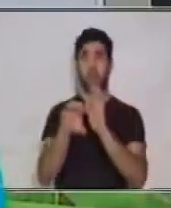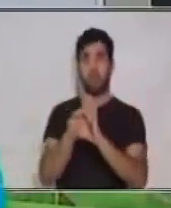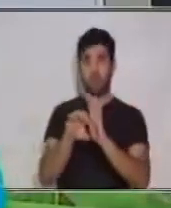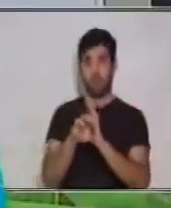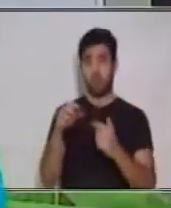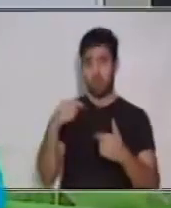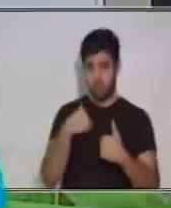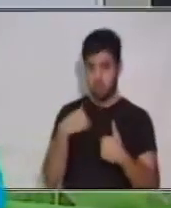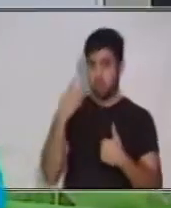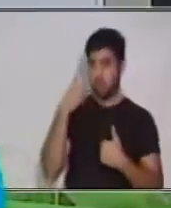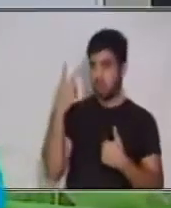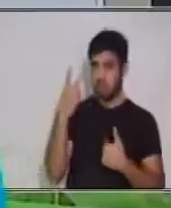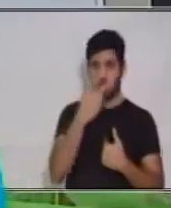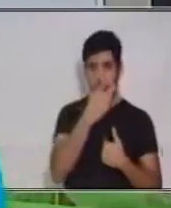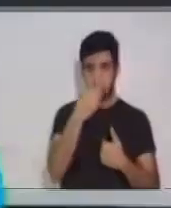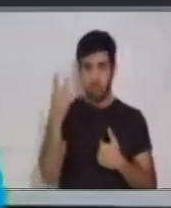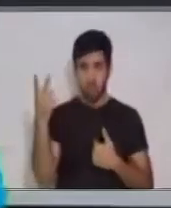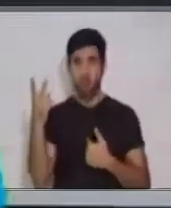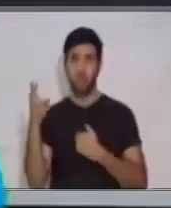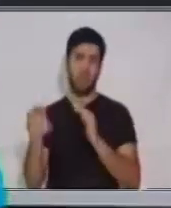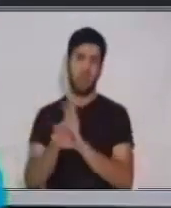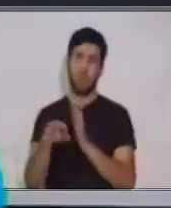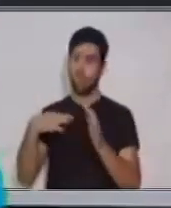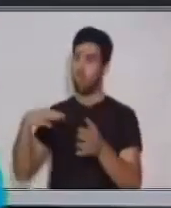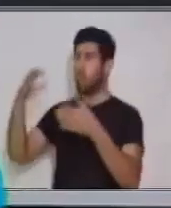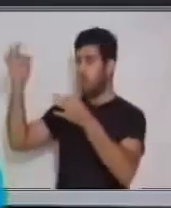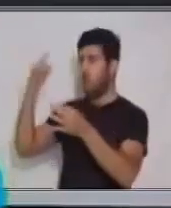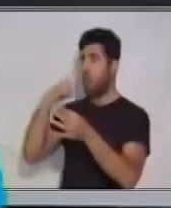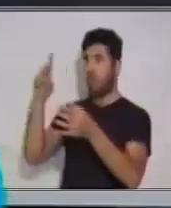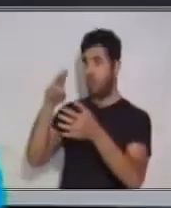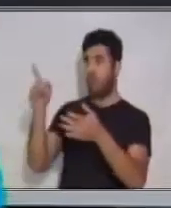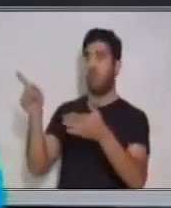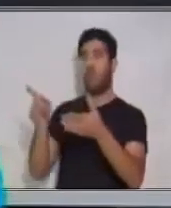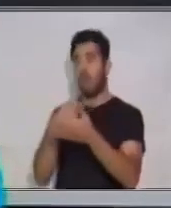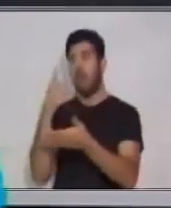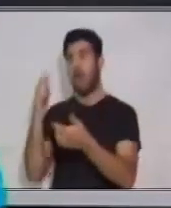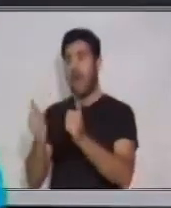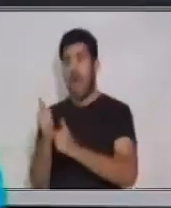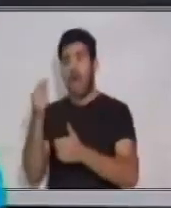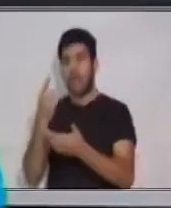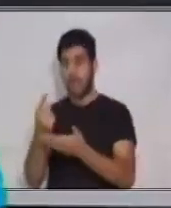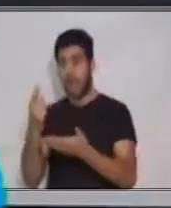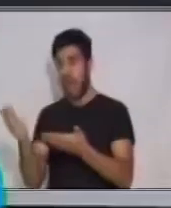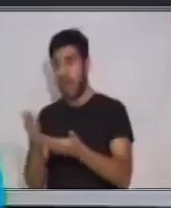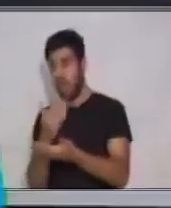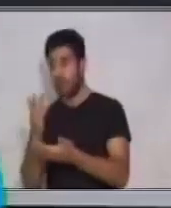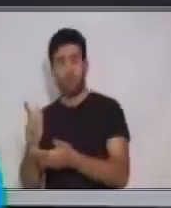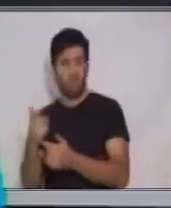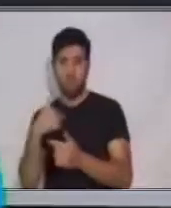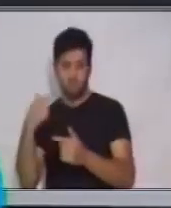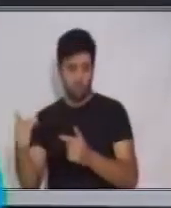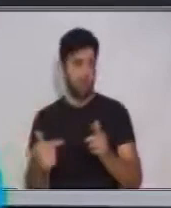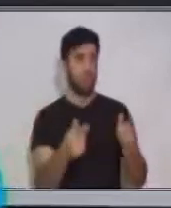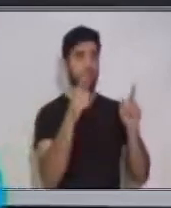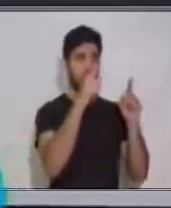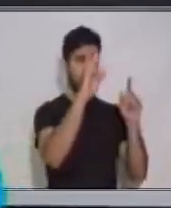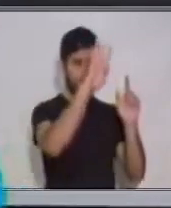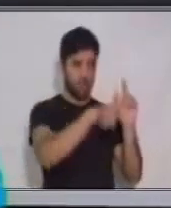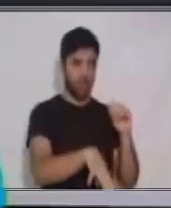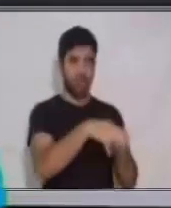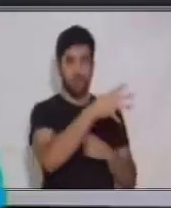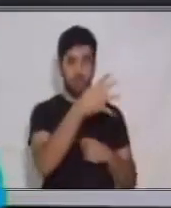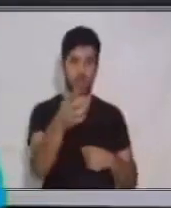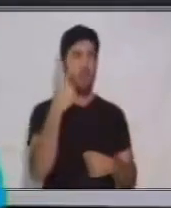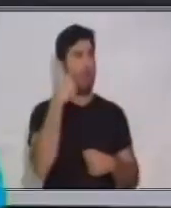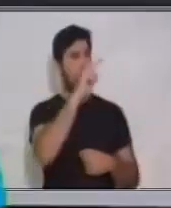desde las encuestas es mucho más difícil. Tendría que estar revisando una por una. Pero al tenerlo en la tabla, visualmente